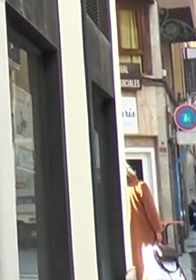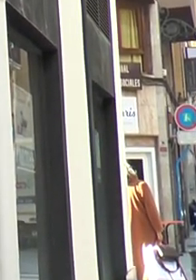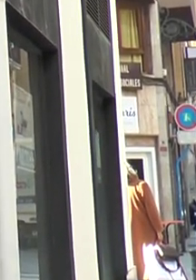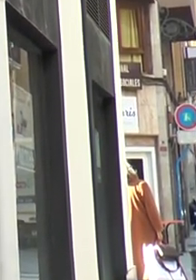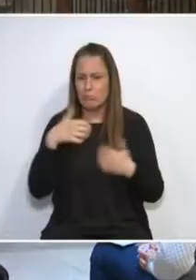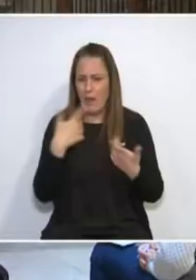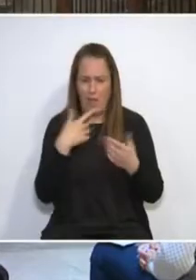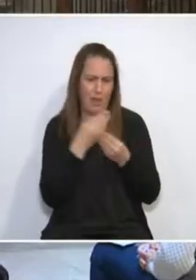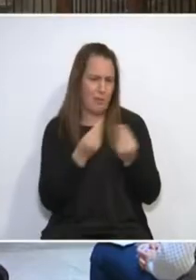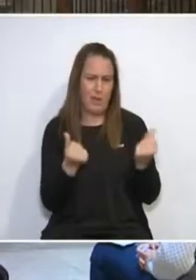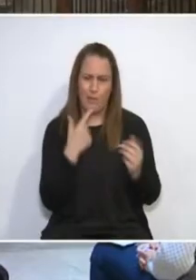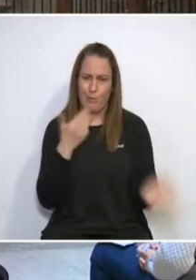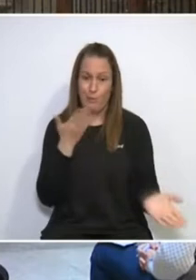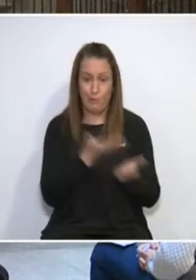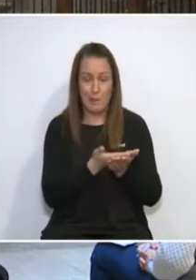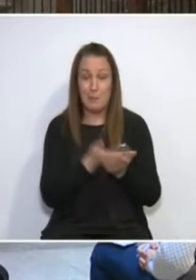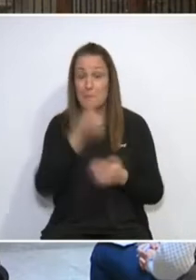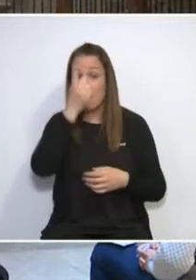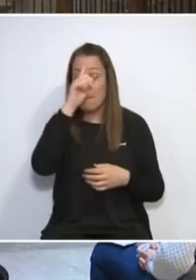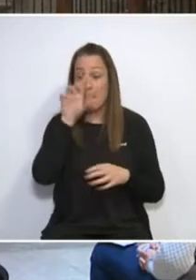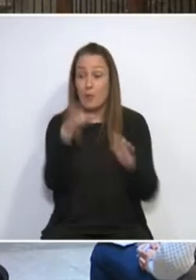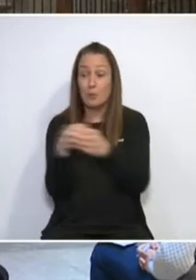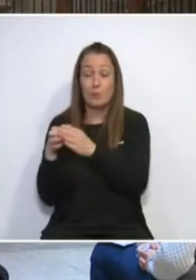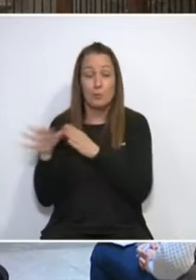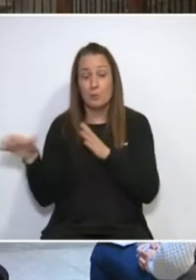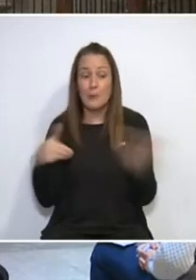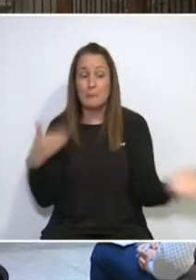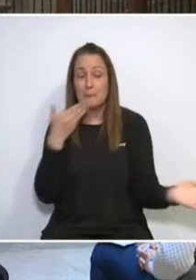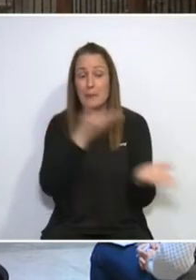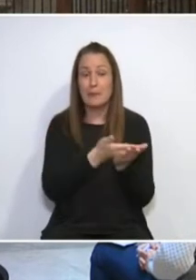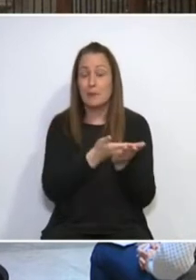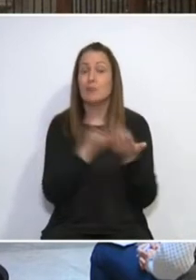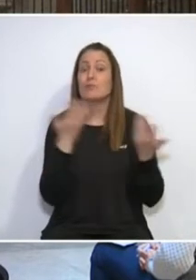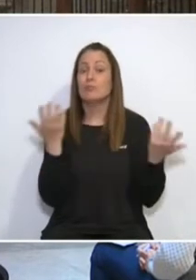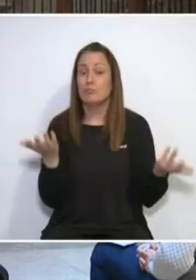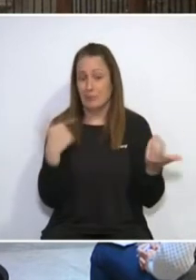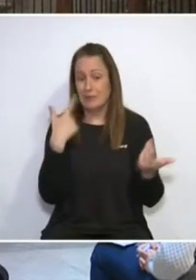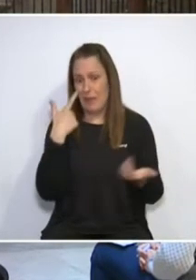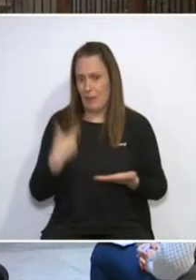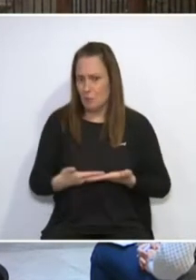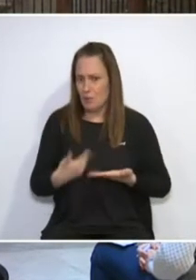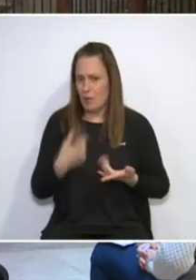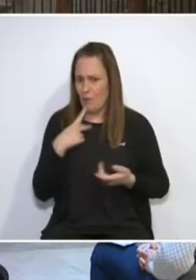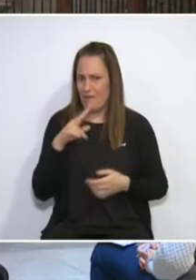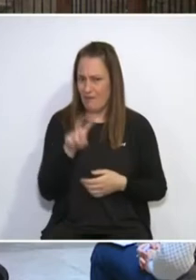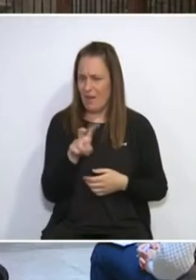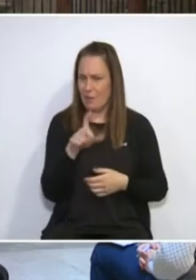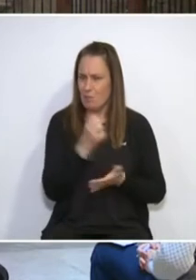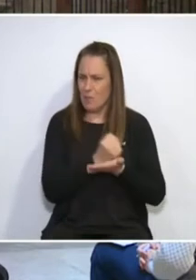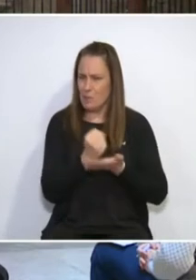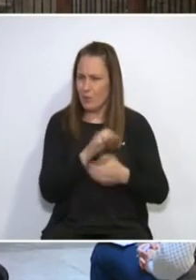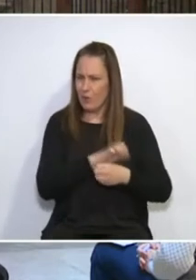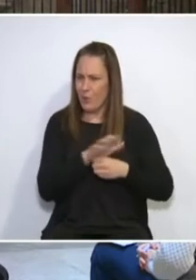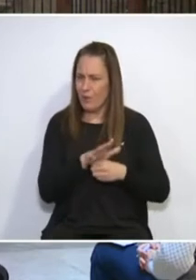después lo quiten esta mañana le han preguntado por esto al president de la generalitat valenciana- ximo puig que ha salido del paso diciendo